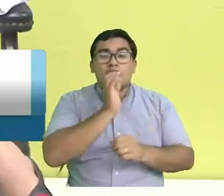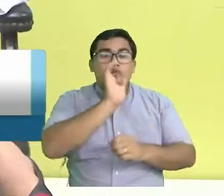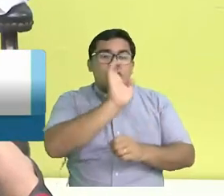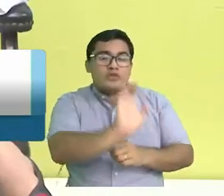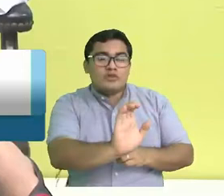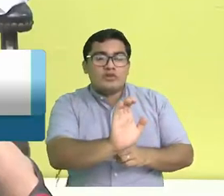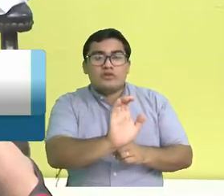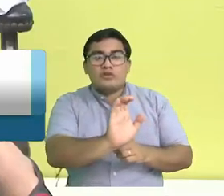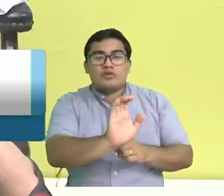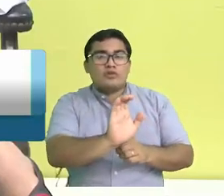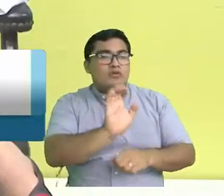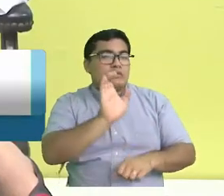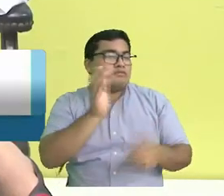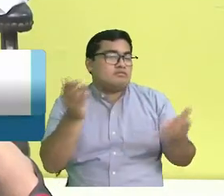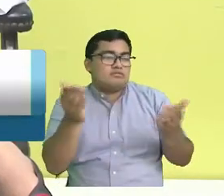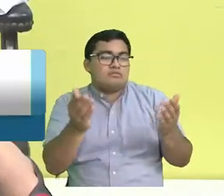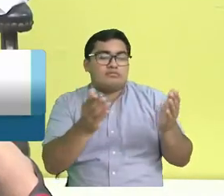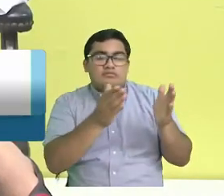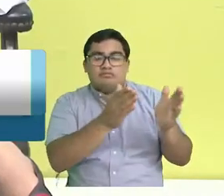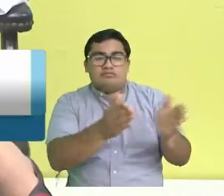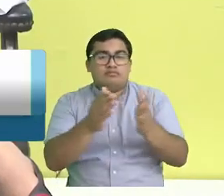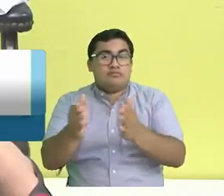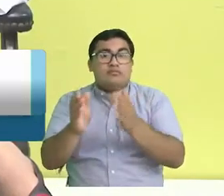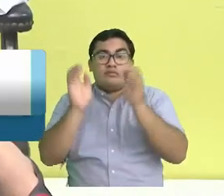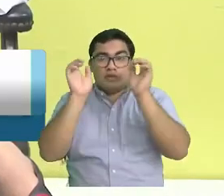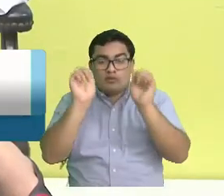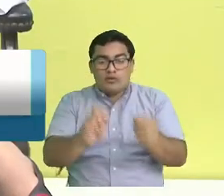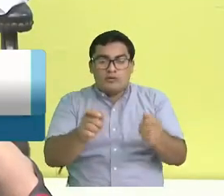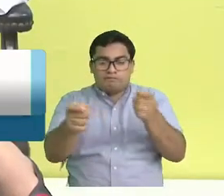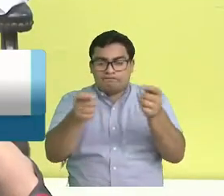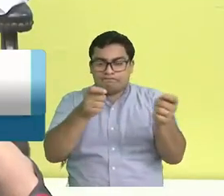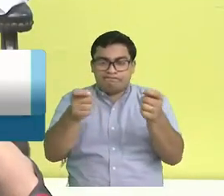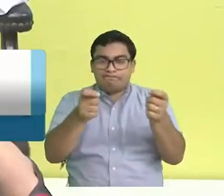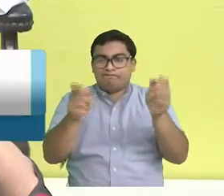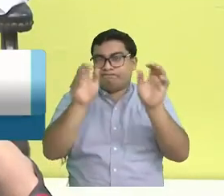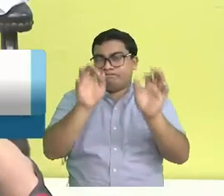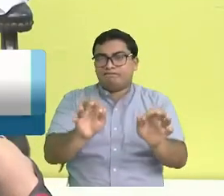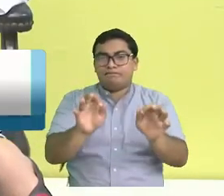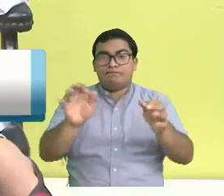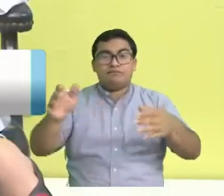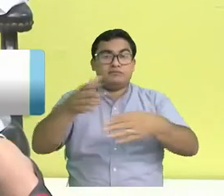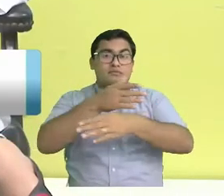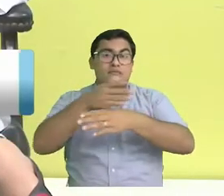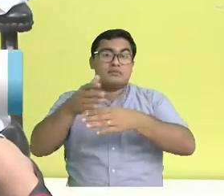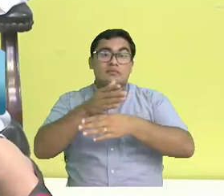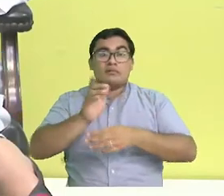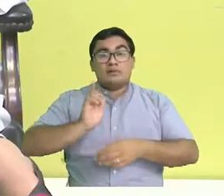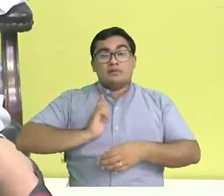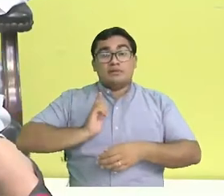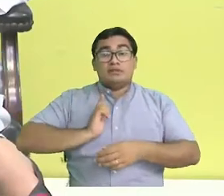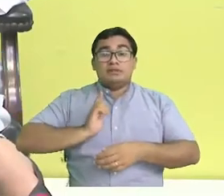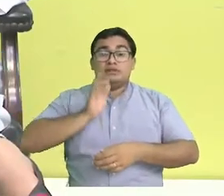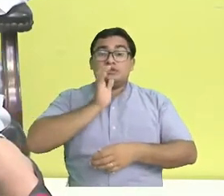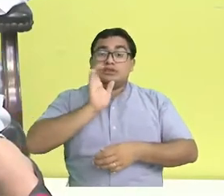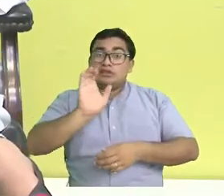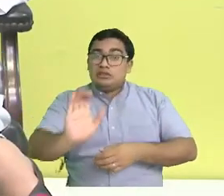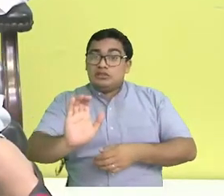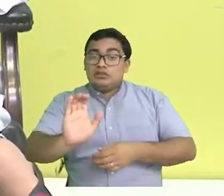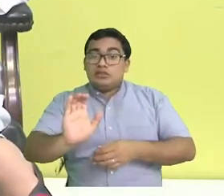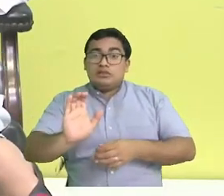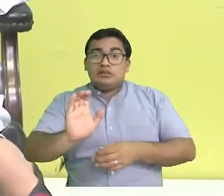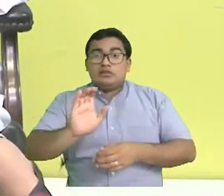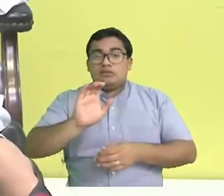la mayor parte de su tiempo, puede controlar un poco más las manifestaciones clínicas que el niño tiene de hiperactividad o